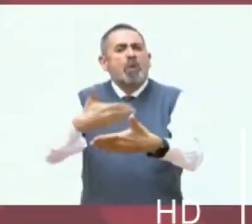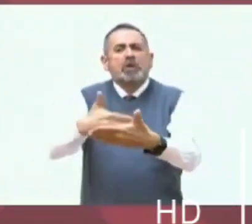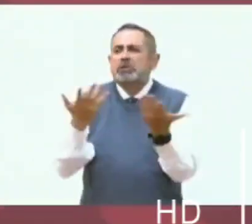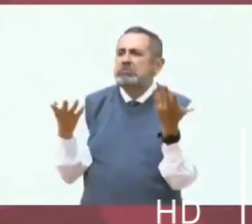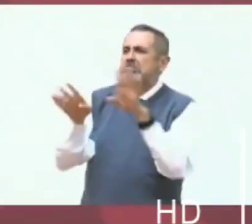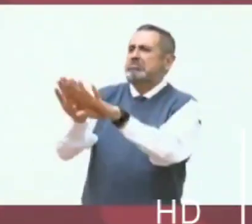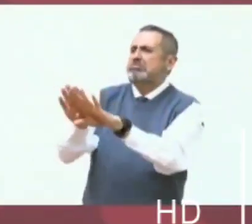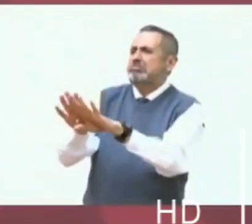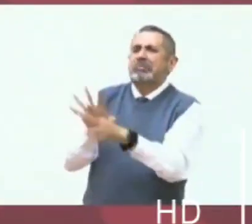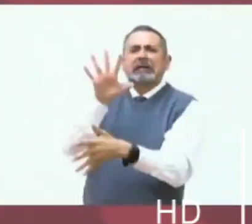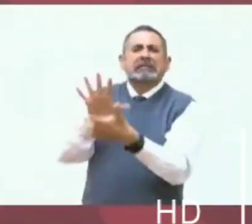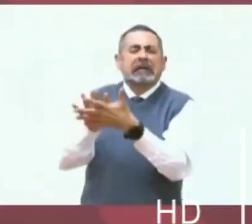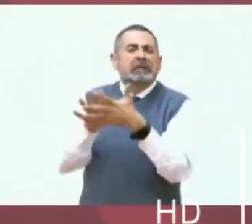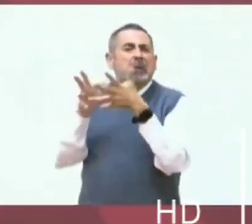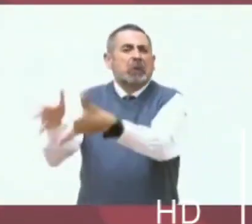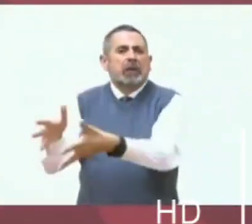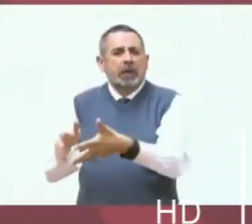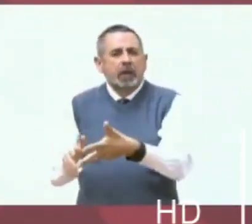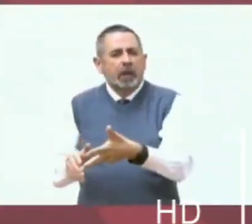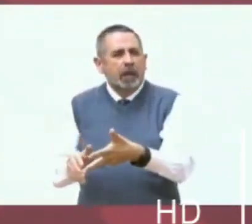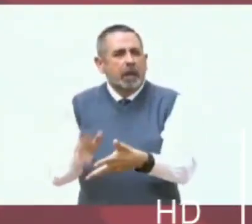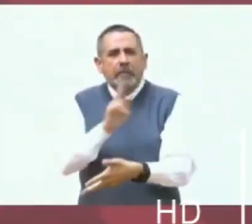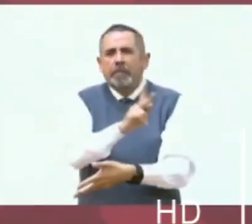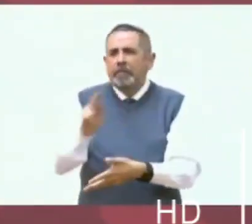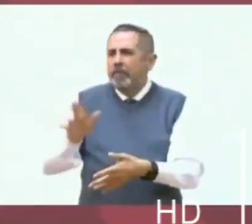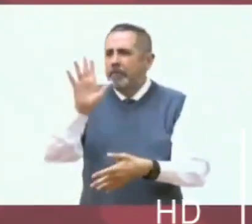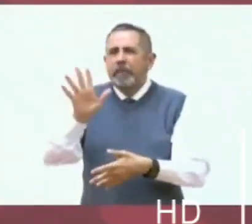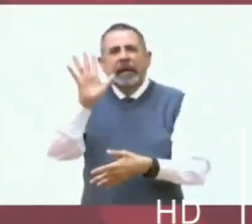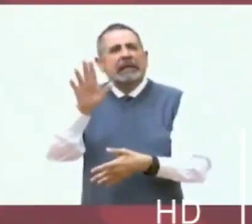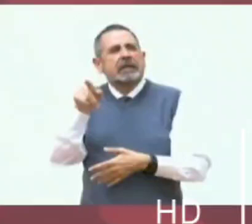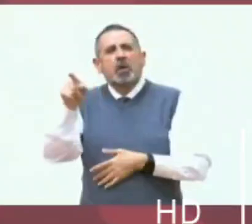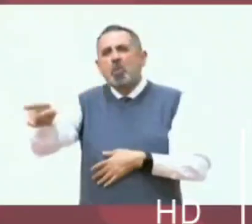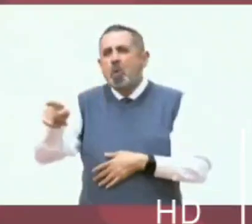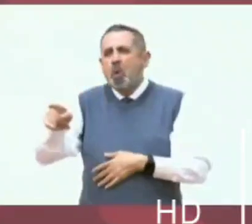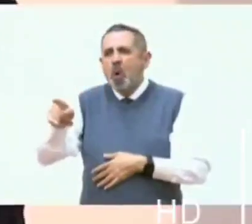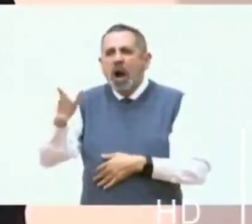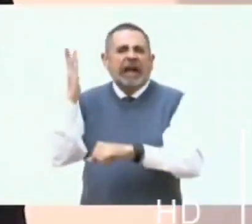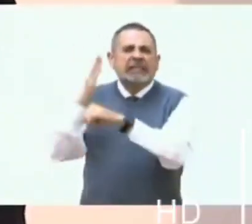investigadores, como si hubieran cometido algún delito.